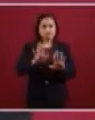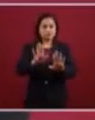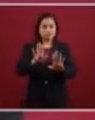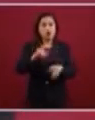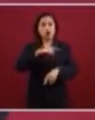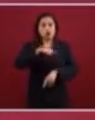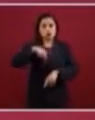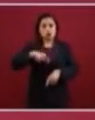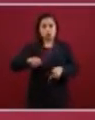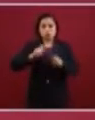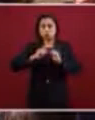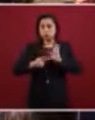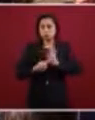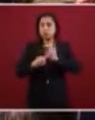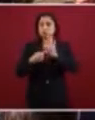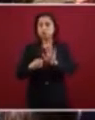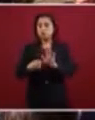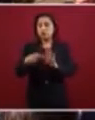que actúan